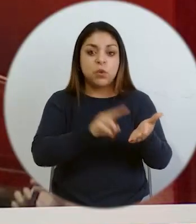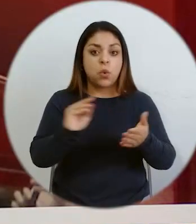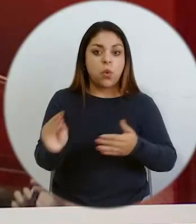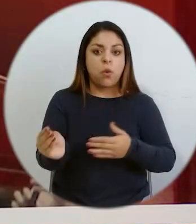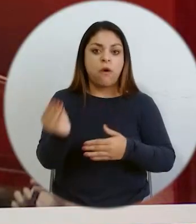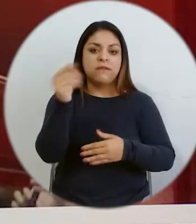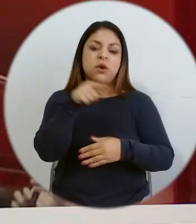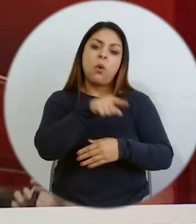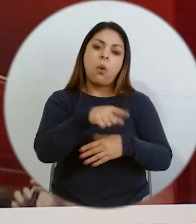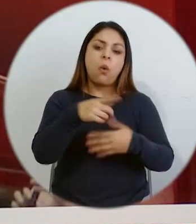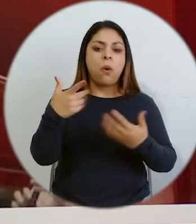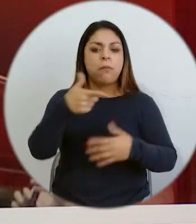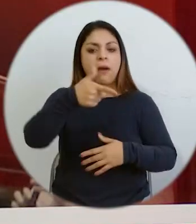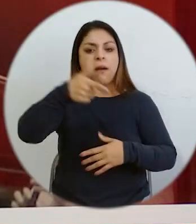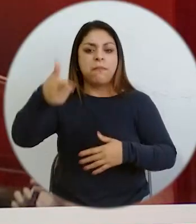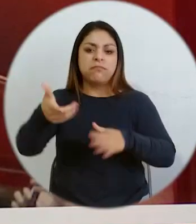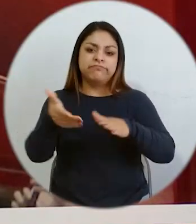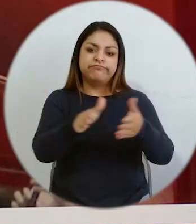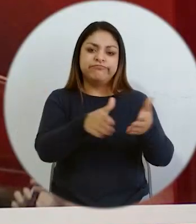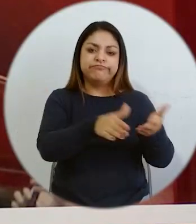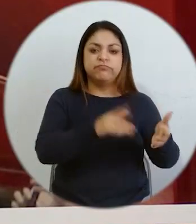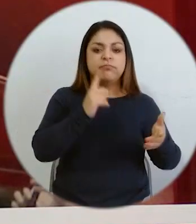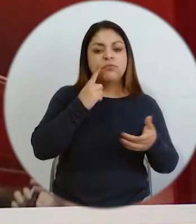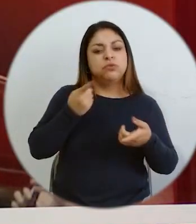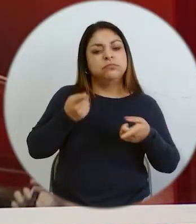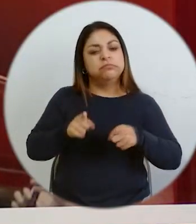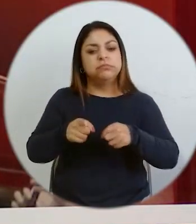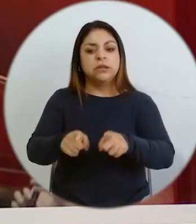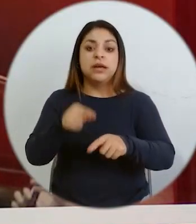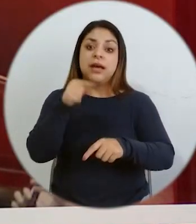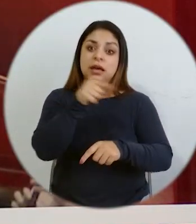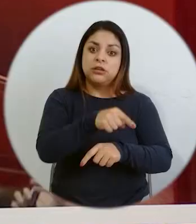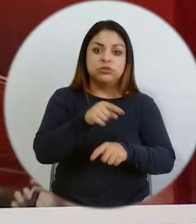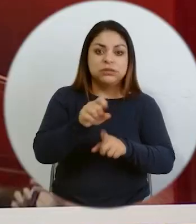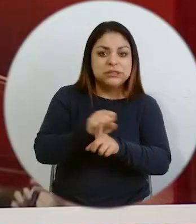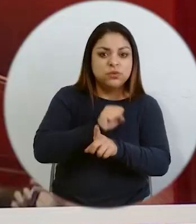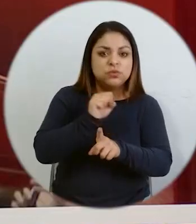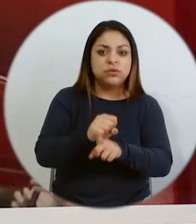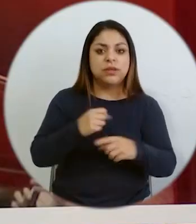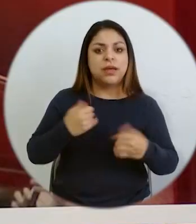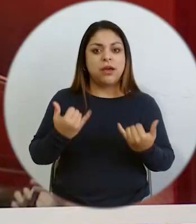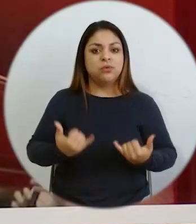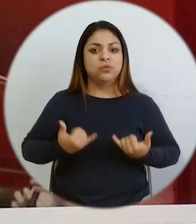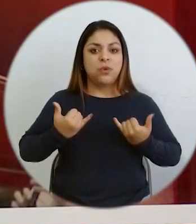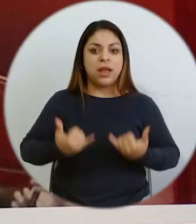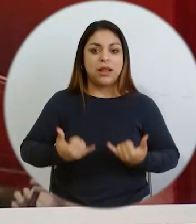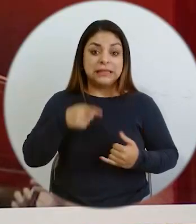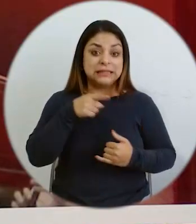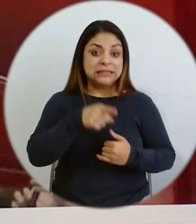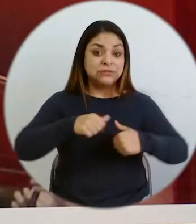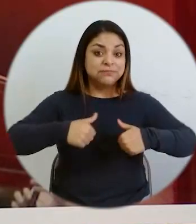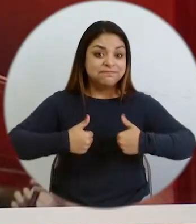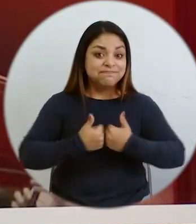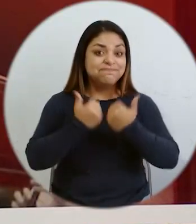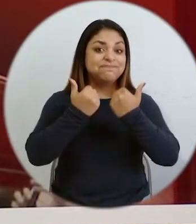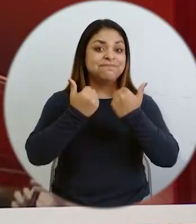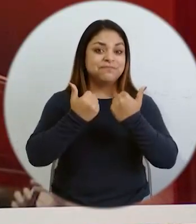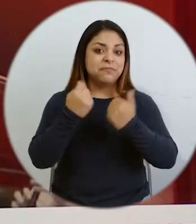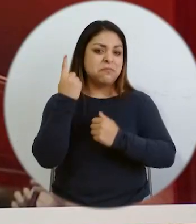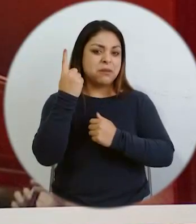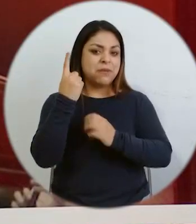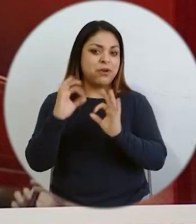de los tiempos actuales que desafían no solamente a la familia como primer círculo protector, a